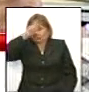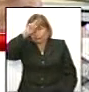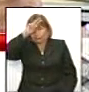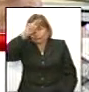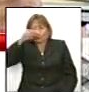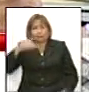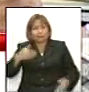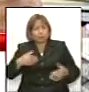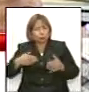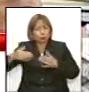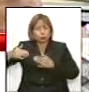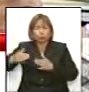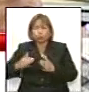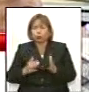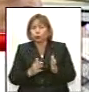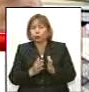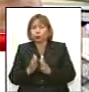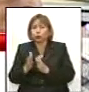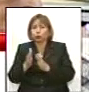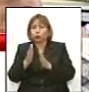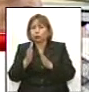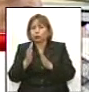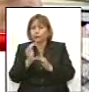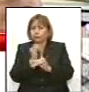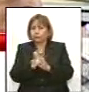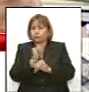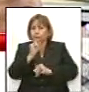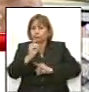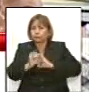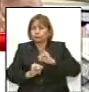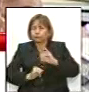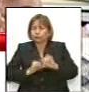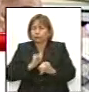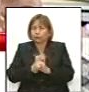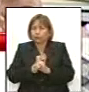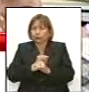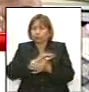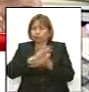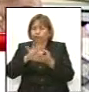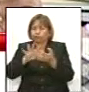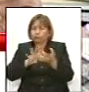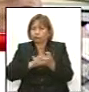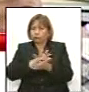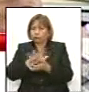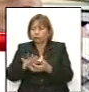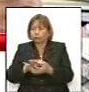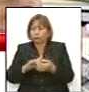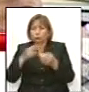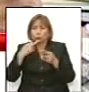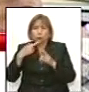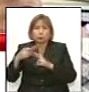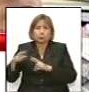Tenemos un canal internacional que está totalmente contaminado, un río